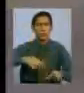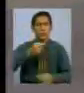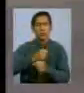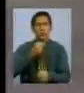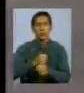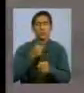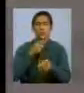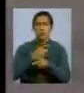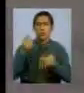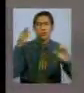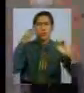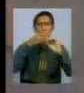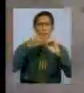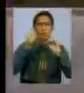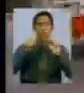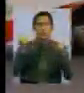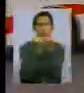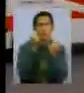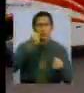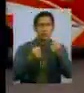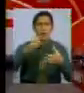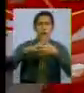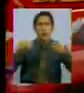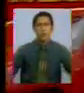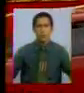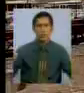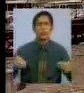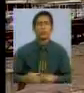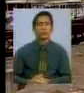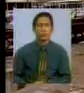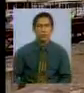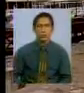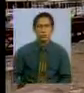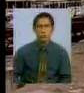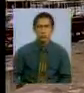esto los problemas del tráfico se solucionen. Jimena Gilbert, Ecuavisa.